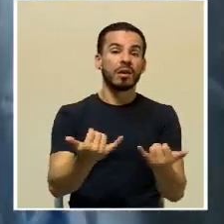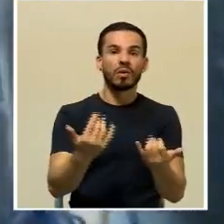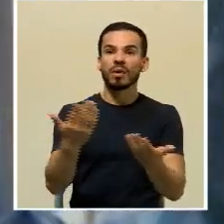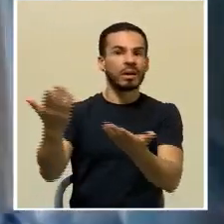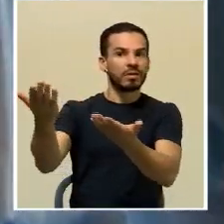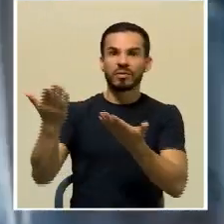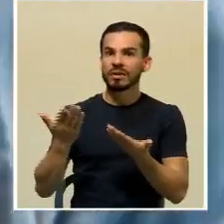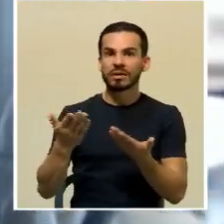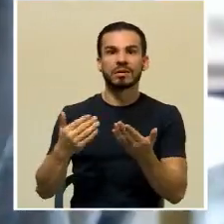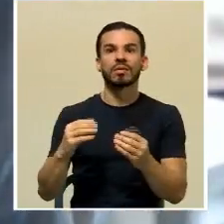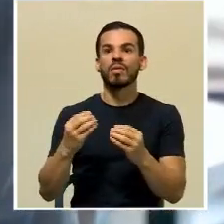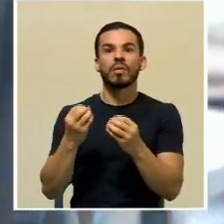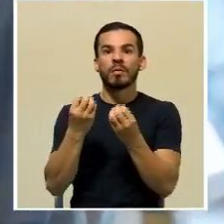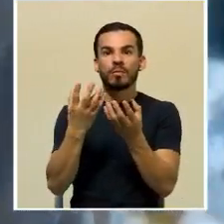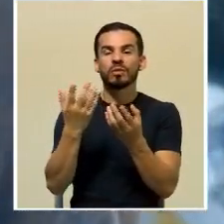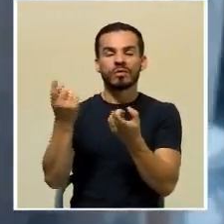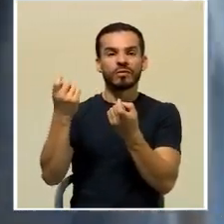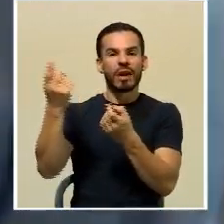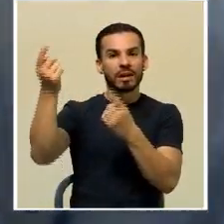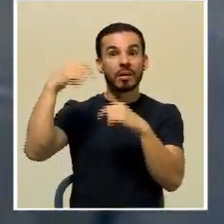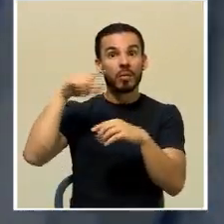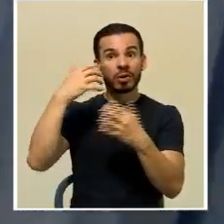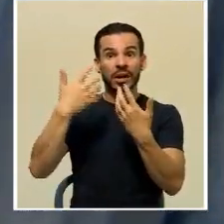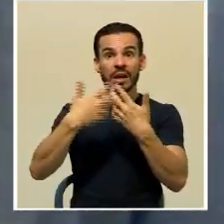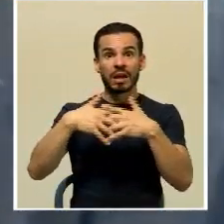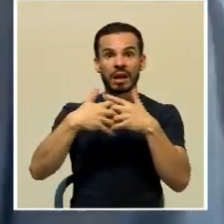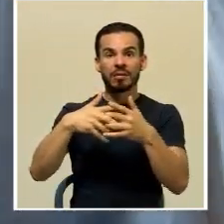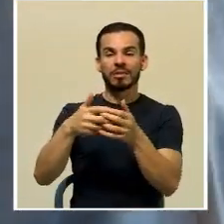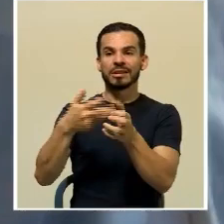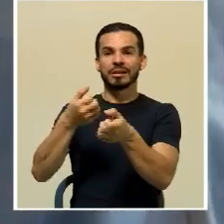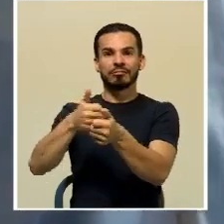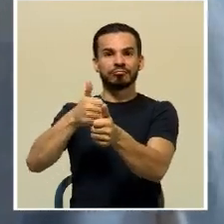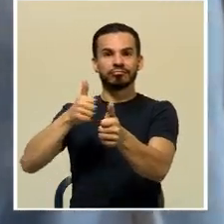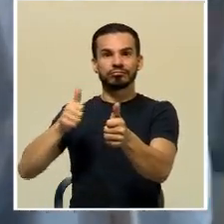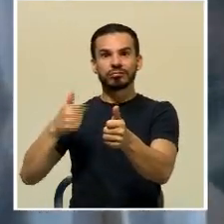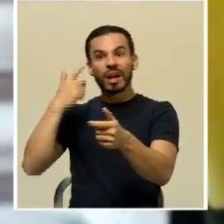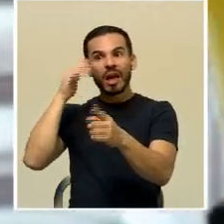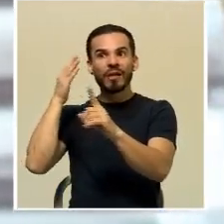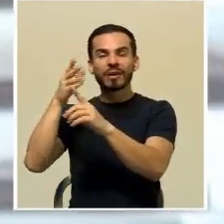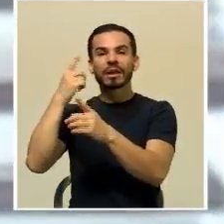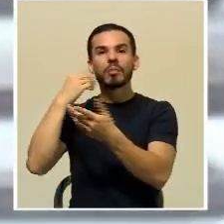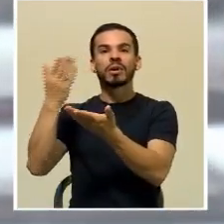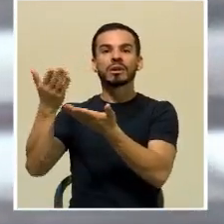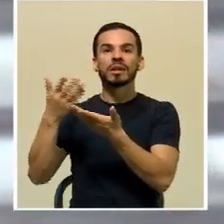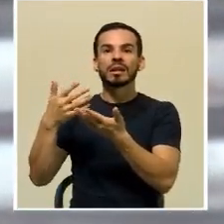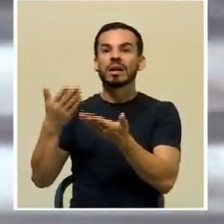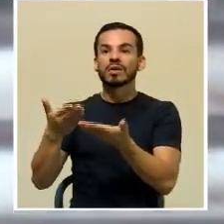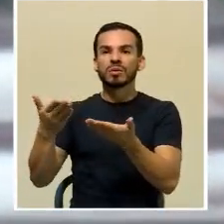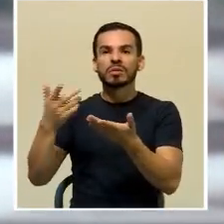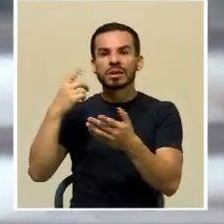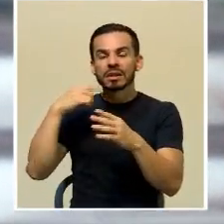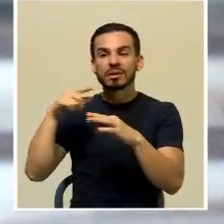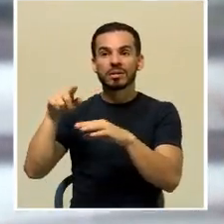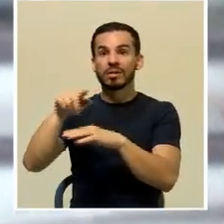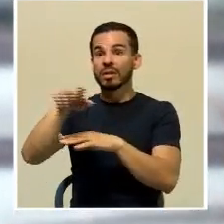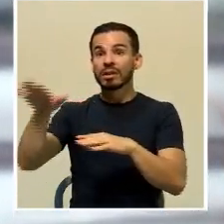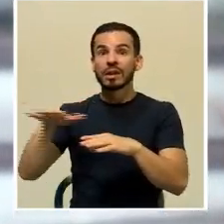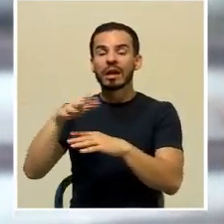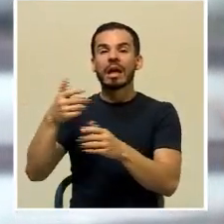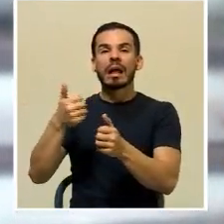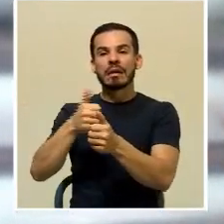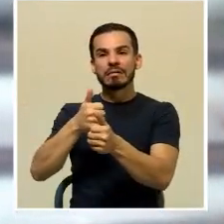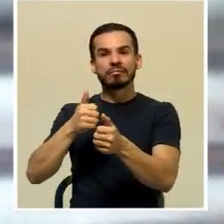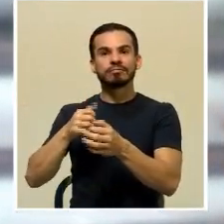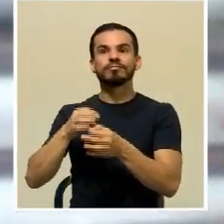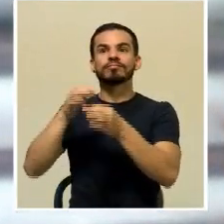podido recibir la mayor cantidad de equipos porque las empresas se han visto afectadas a la hora de obtener los suministros de insumos, retrasando